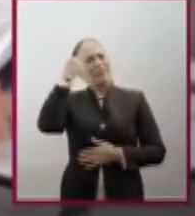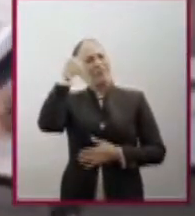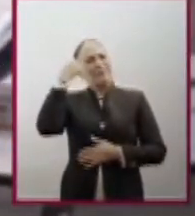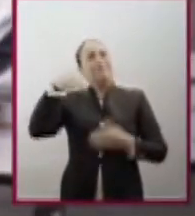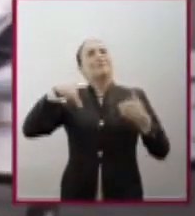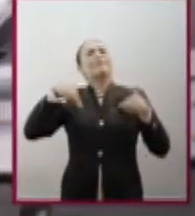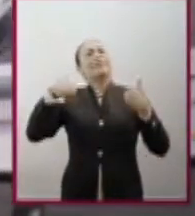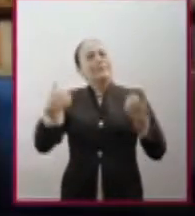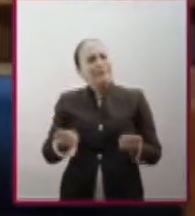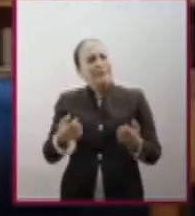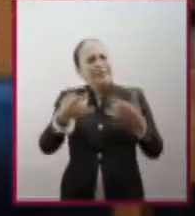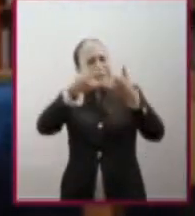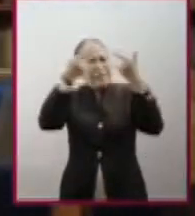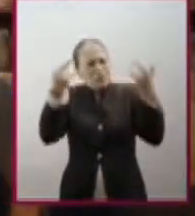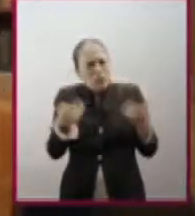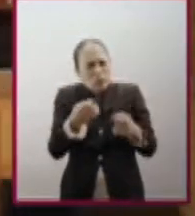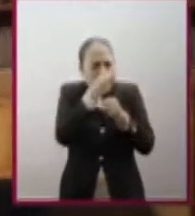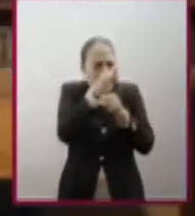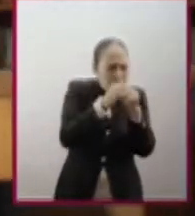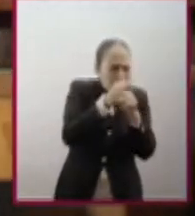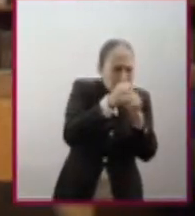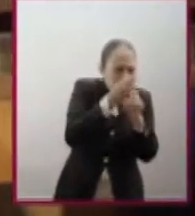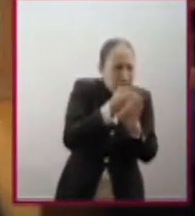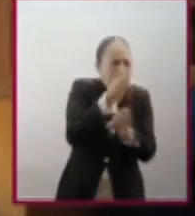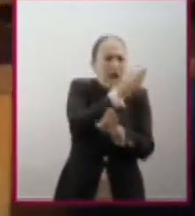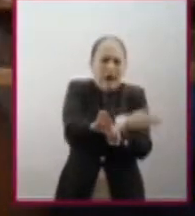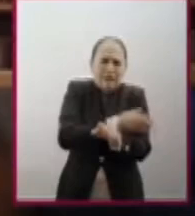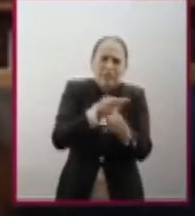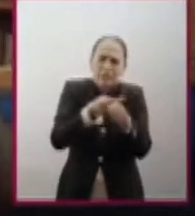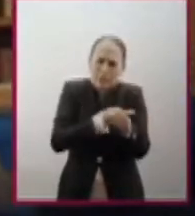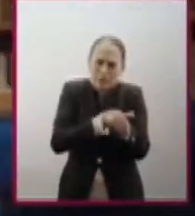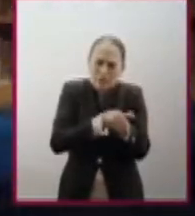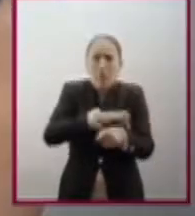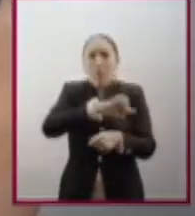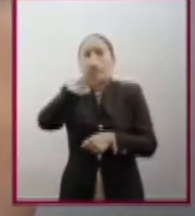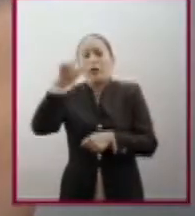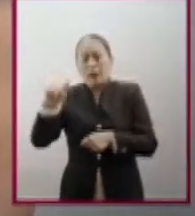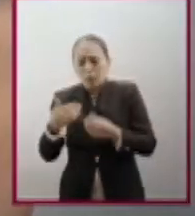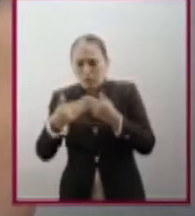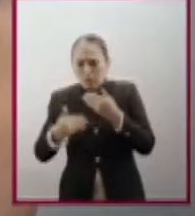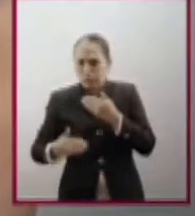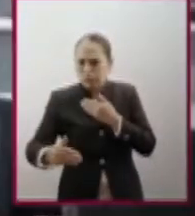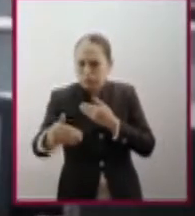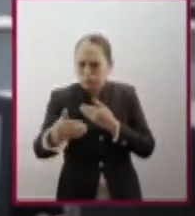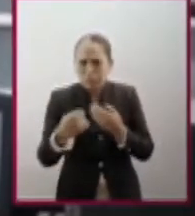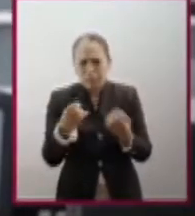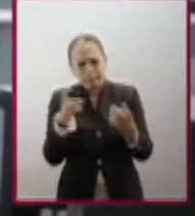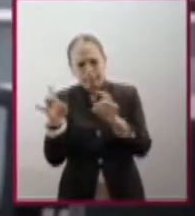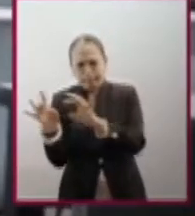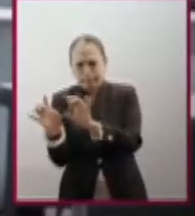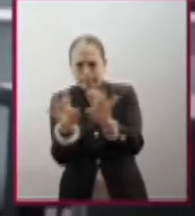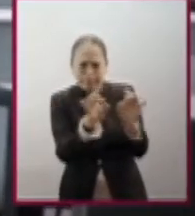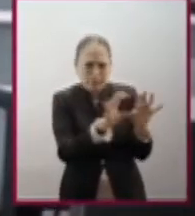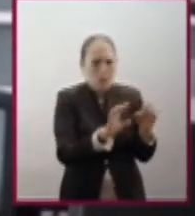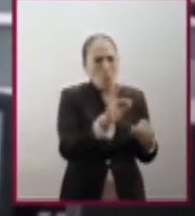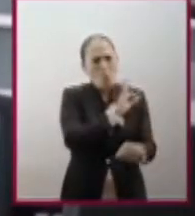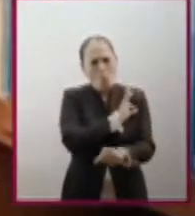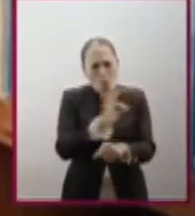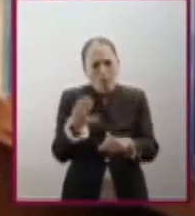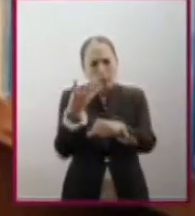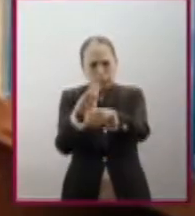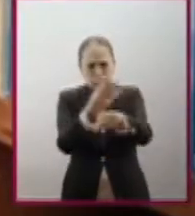conciencia histórica, de aprender a investigar para comprender el pasado. Así tendremos herramientas para enfrentar y solucionar